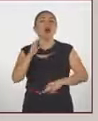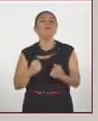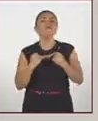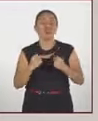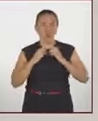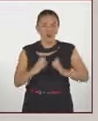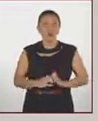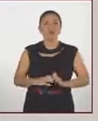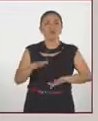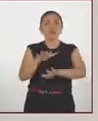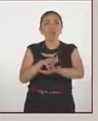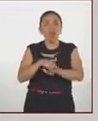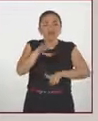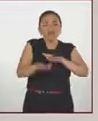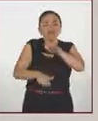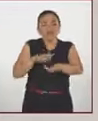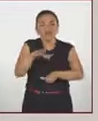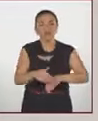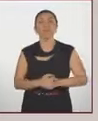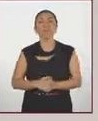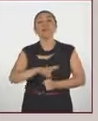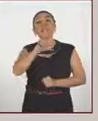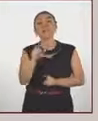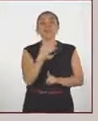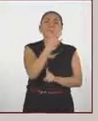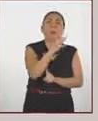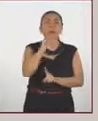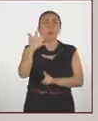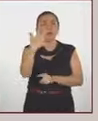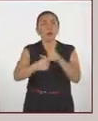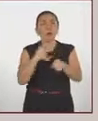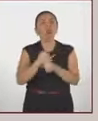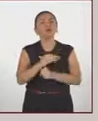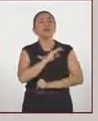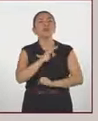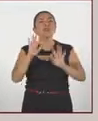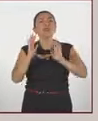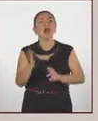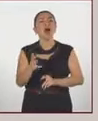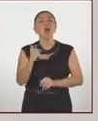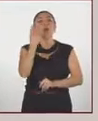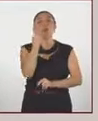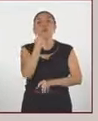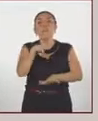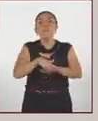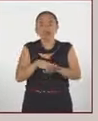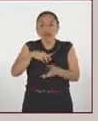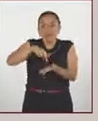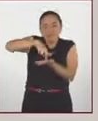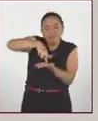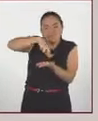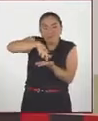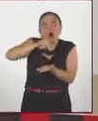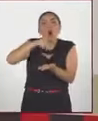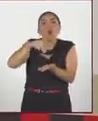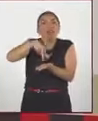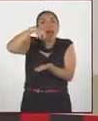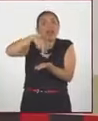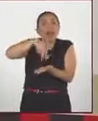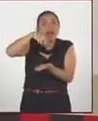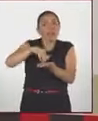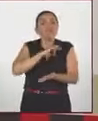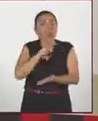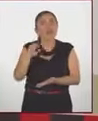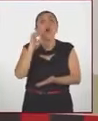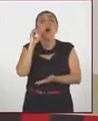pierna. A los 4 y 5 años ya son capaces de tener equilibrio en un pie, saltar y se va desarrollando